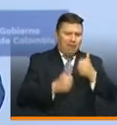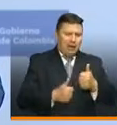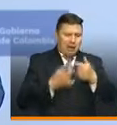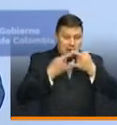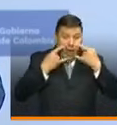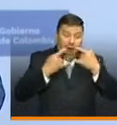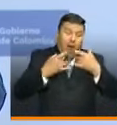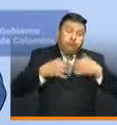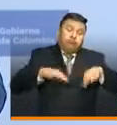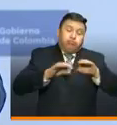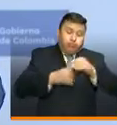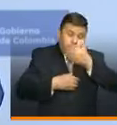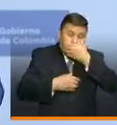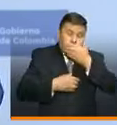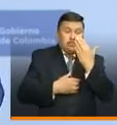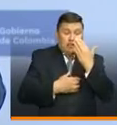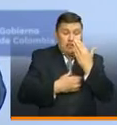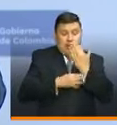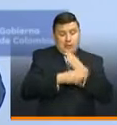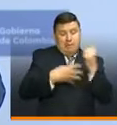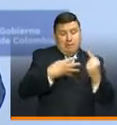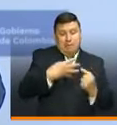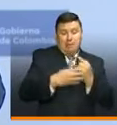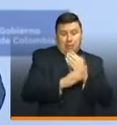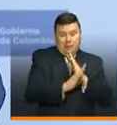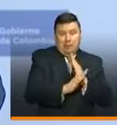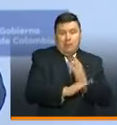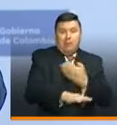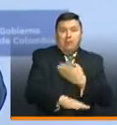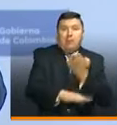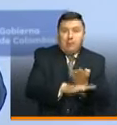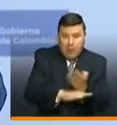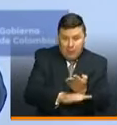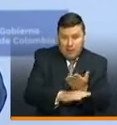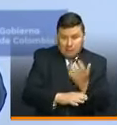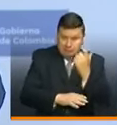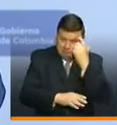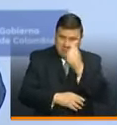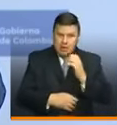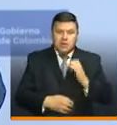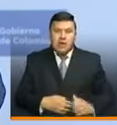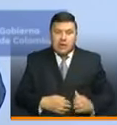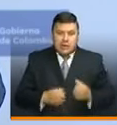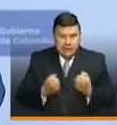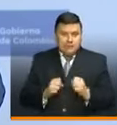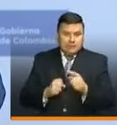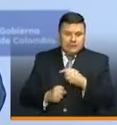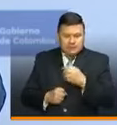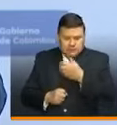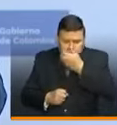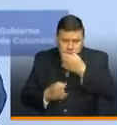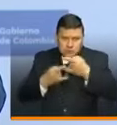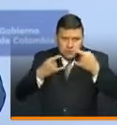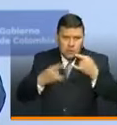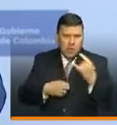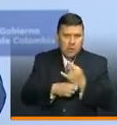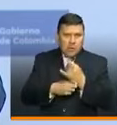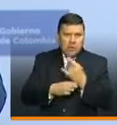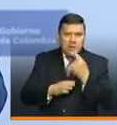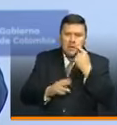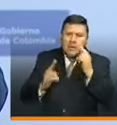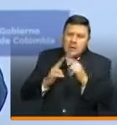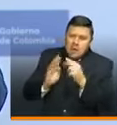muy importante, los dispositivos de protección que estamos proponiendo y para que la ciudadanía ha hecho una labor impresionante que hoy vamos a